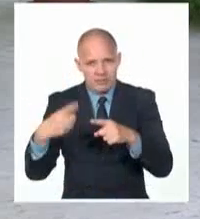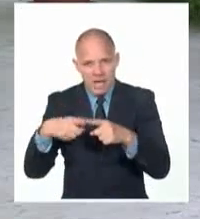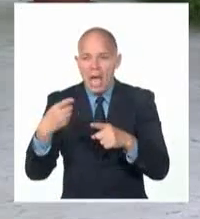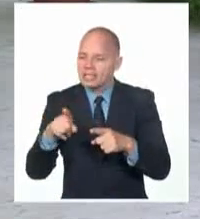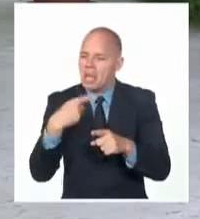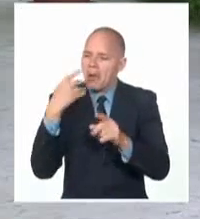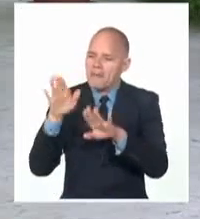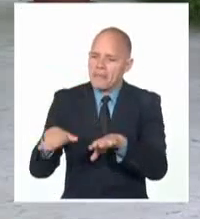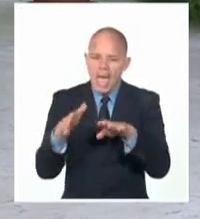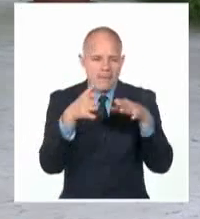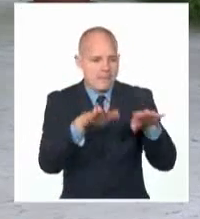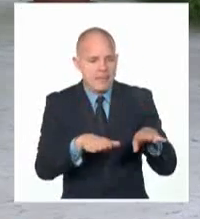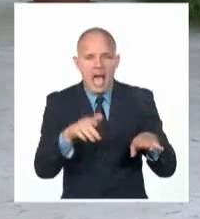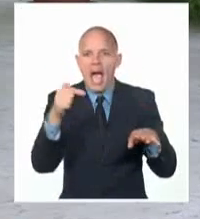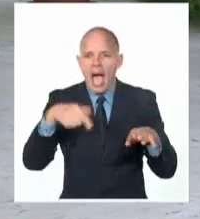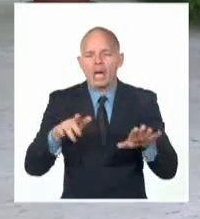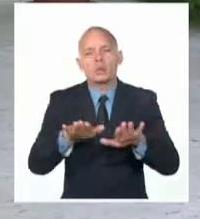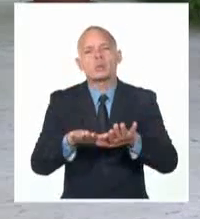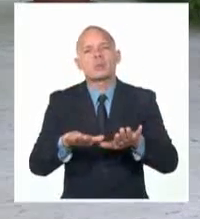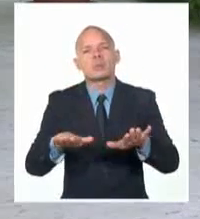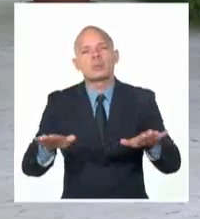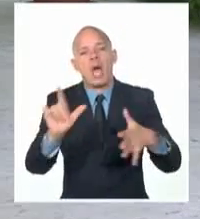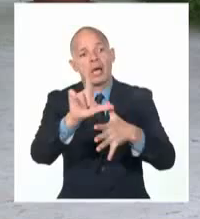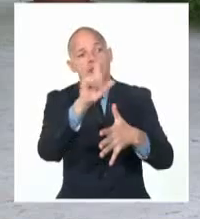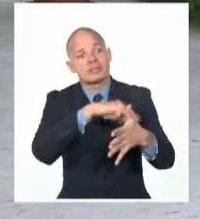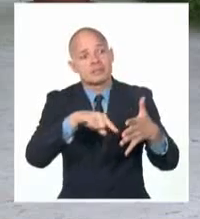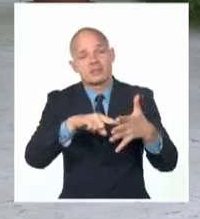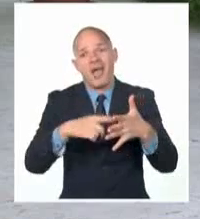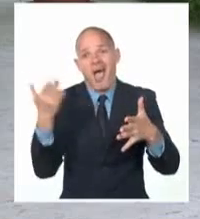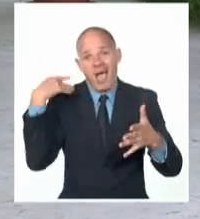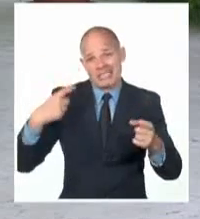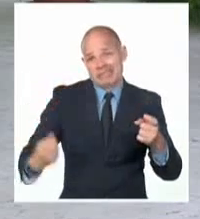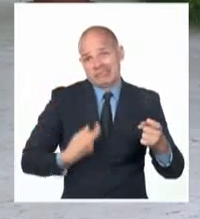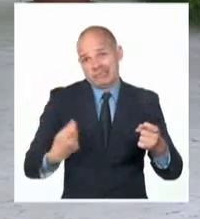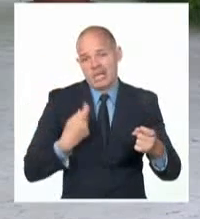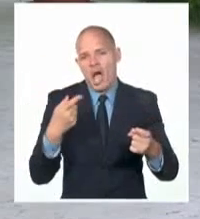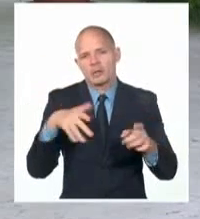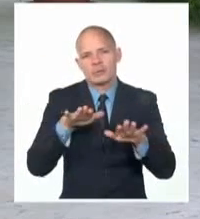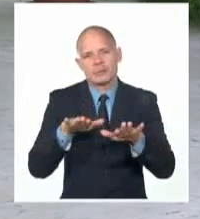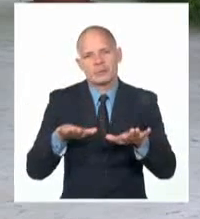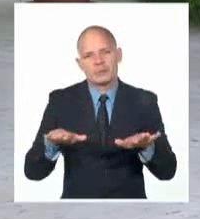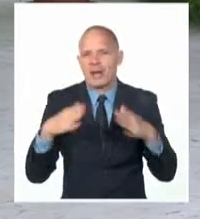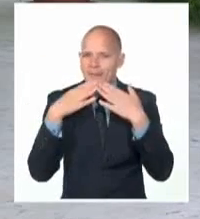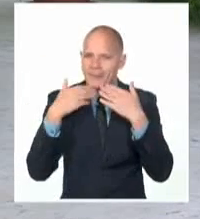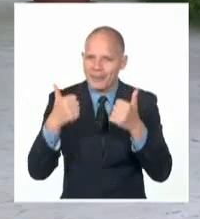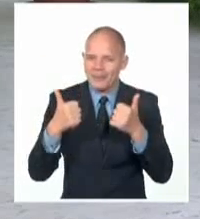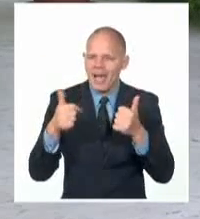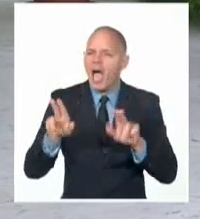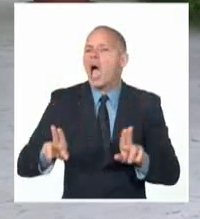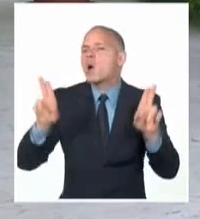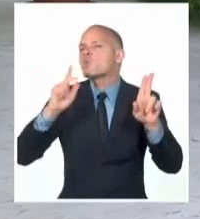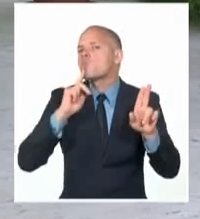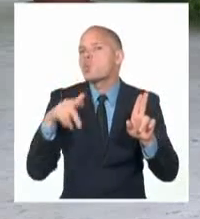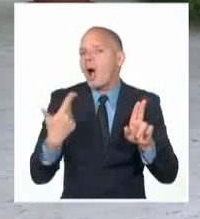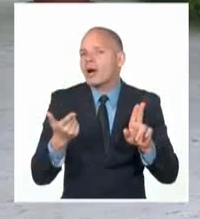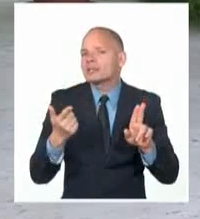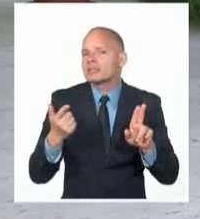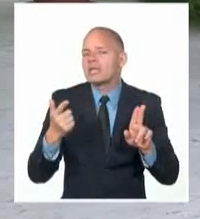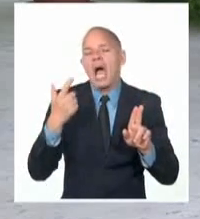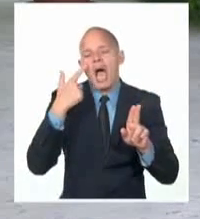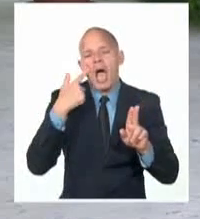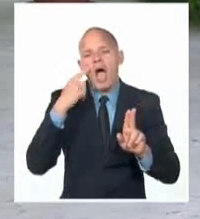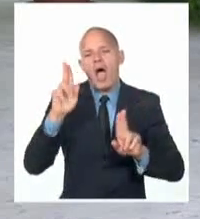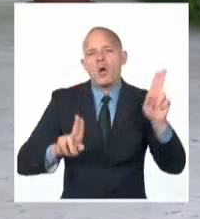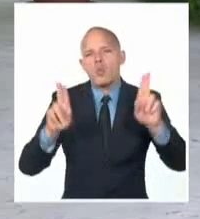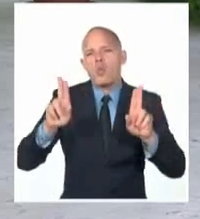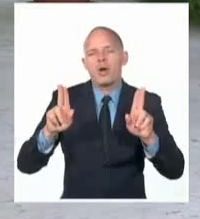en la insurgencia armada en América Latina. Sobre el cumplimiento de estos acuerdos se discutirá en el próximo ciclo de la Mesa de Diálogos de